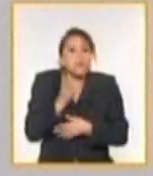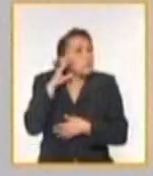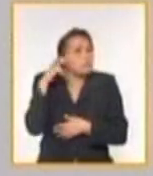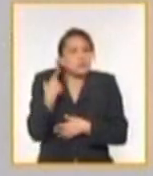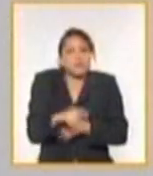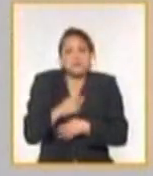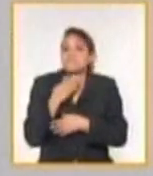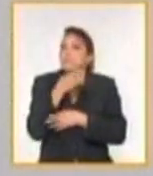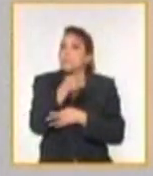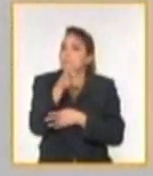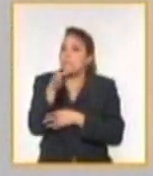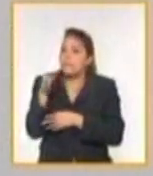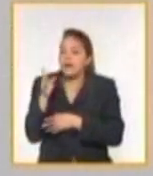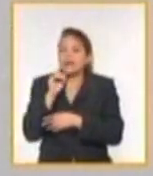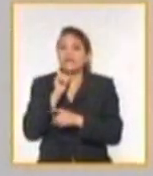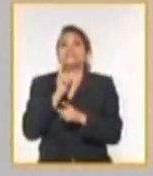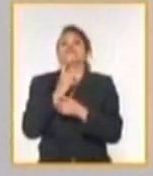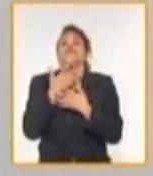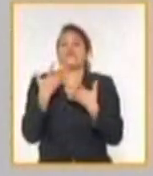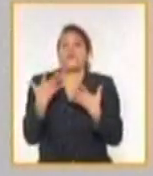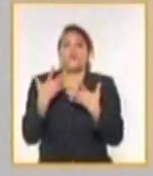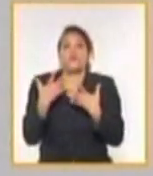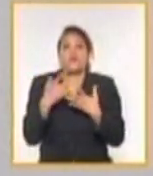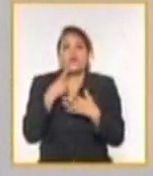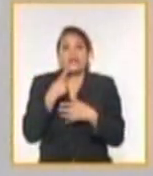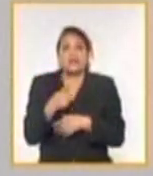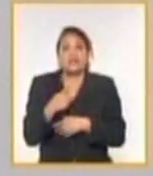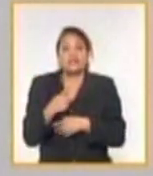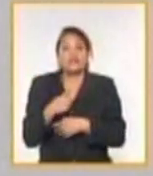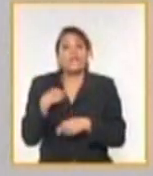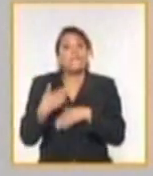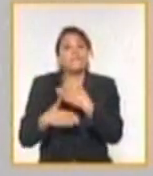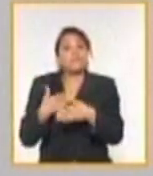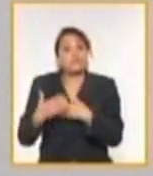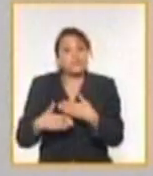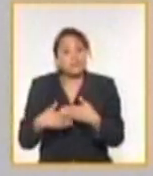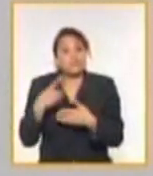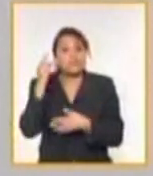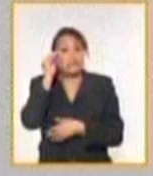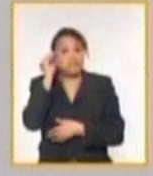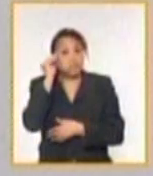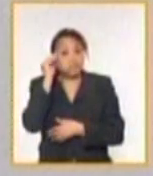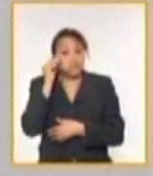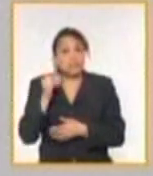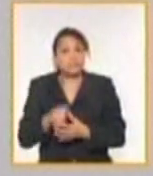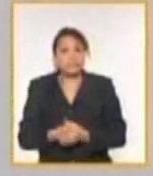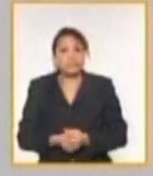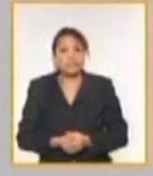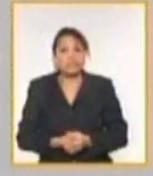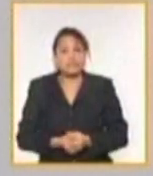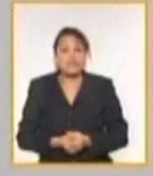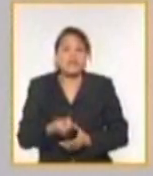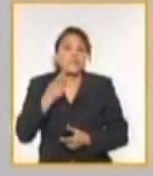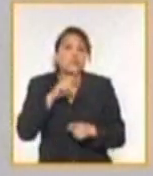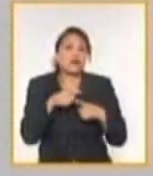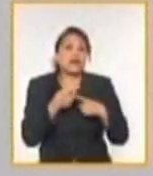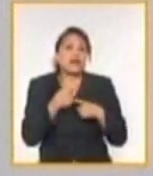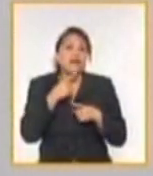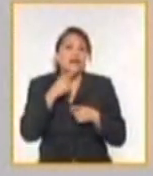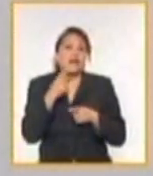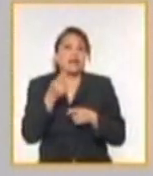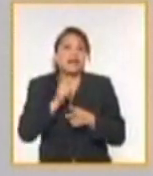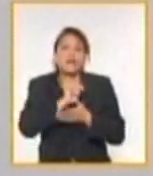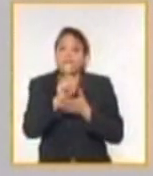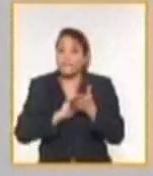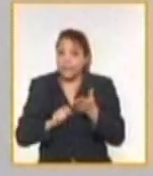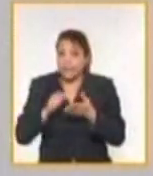salen y se enfrentan a esa realidad. Es decir, hay un doble proceso de alfabetización, porque se entiende que la alfabetización no es solo aprender a leer y a